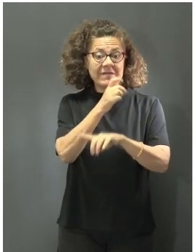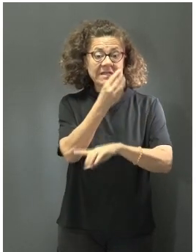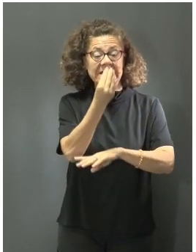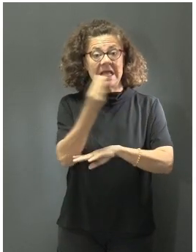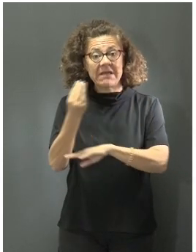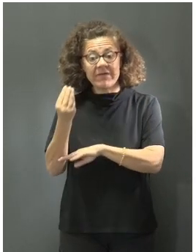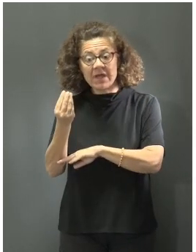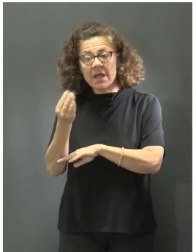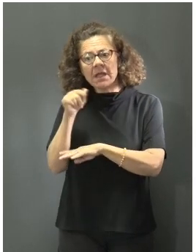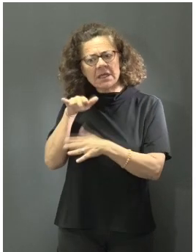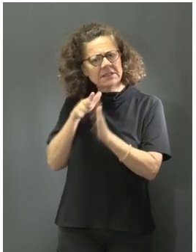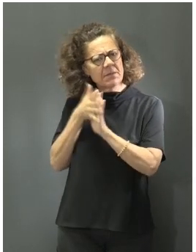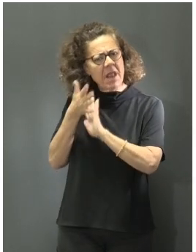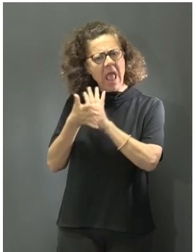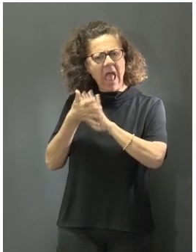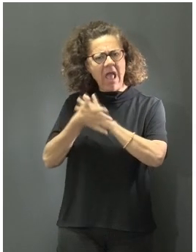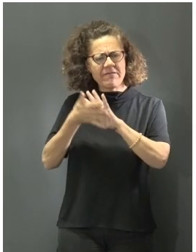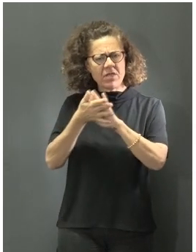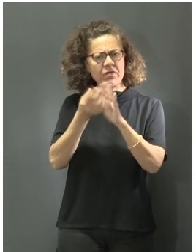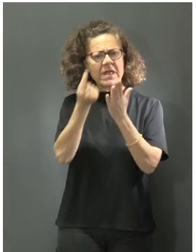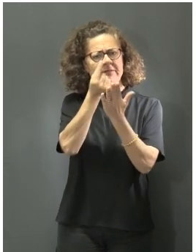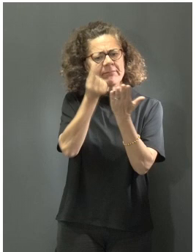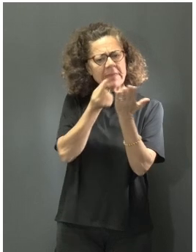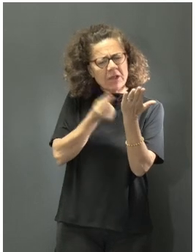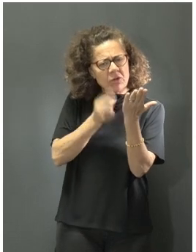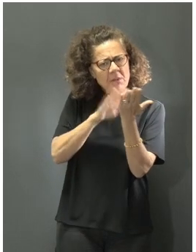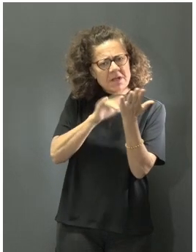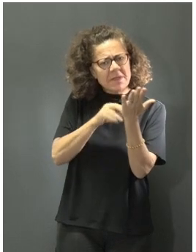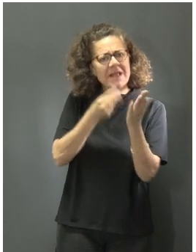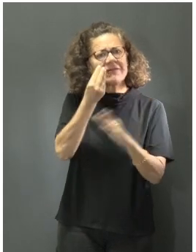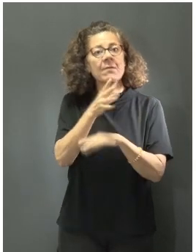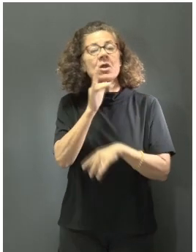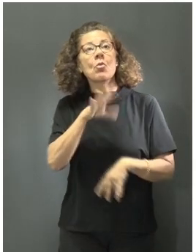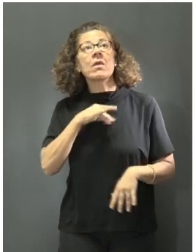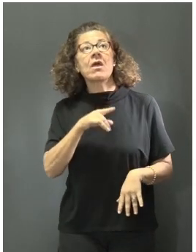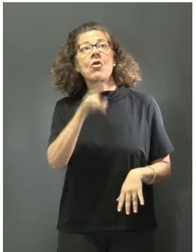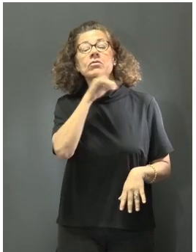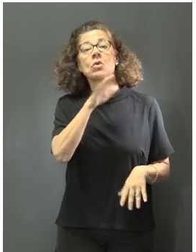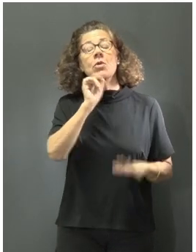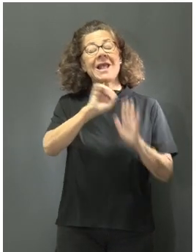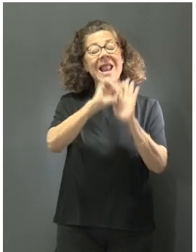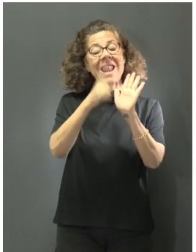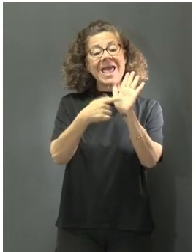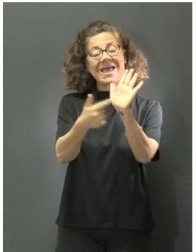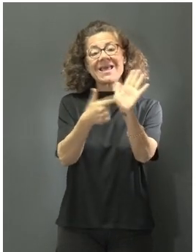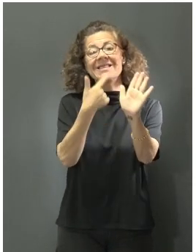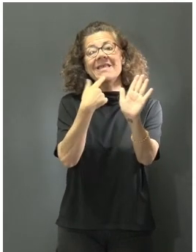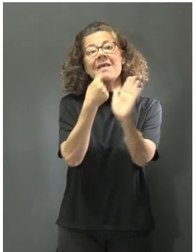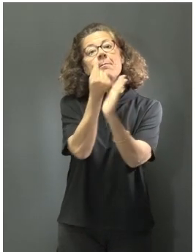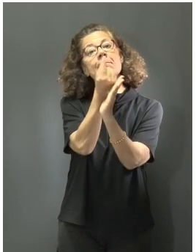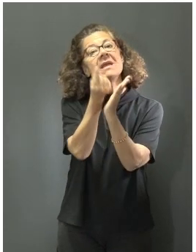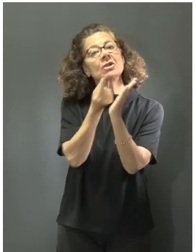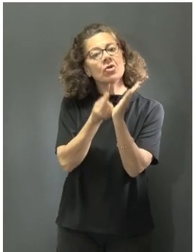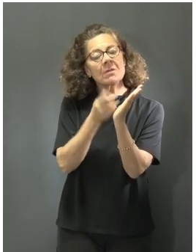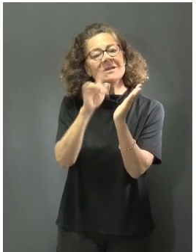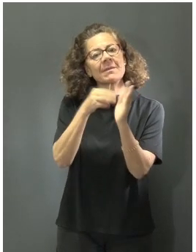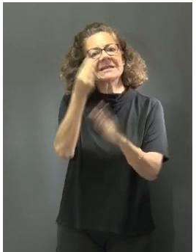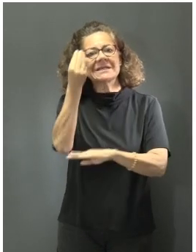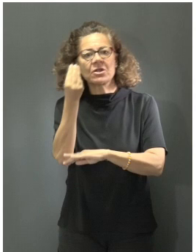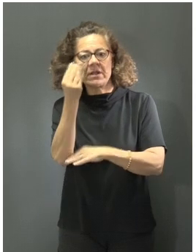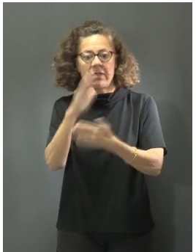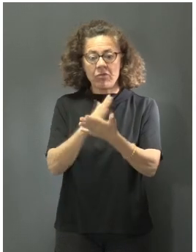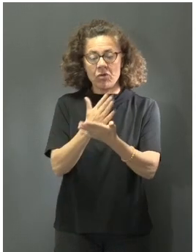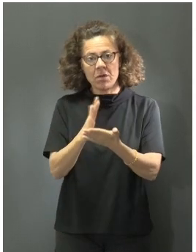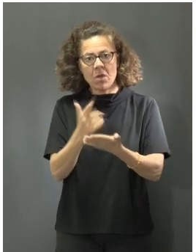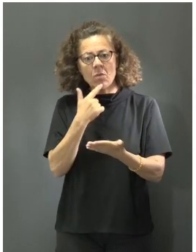todo momento hemos estado hablando de pictogramas de señalización, pero puede haber una confusión porque en la ley se habla de pictogramas y señalización. Cuando